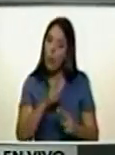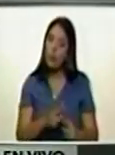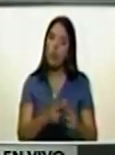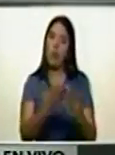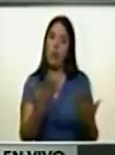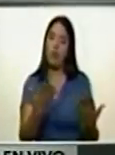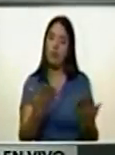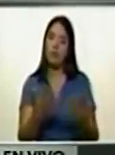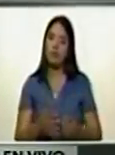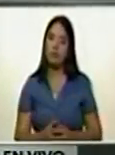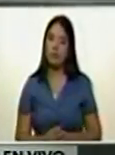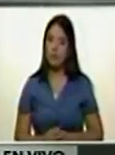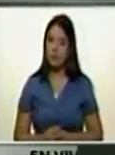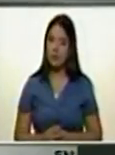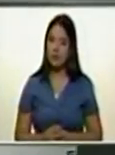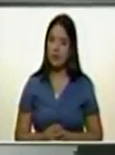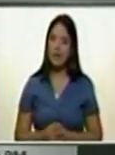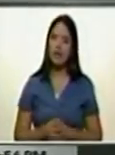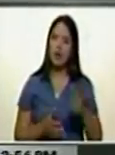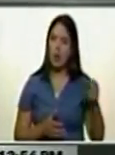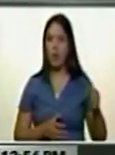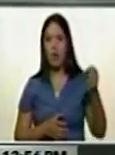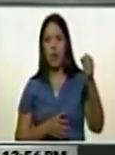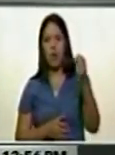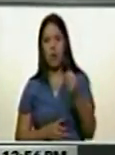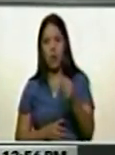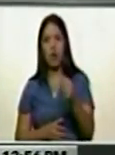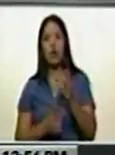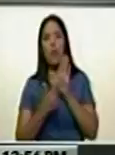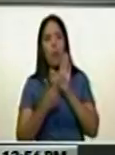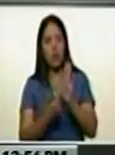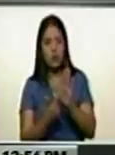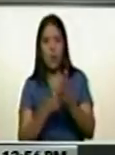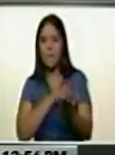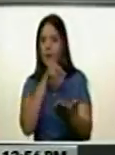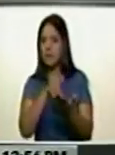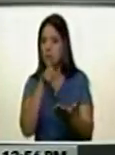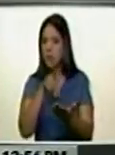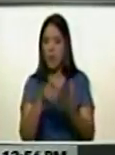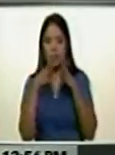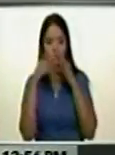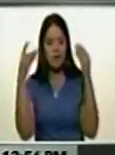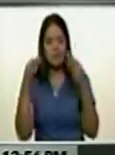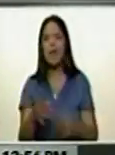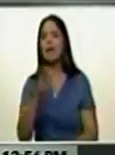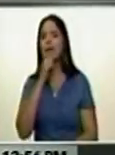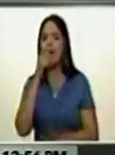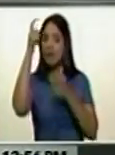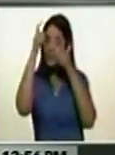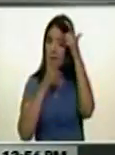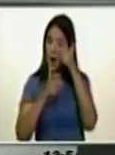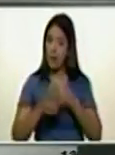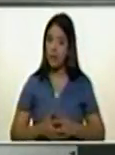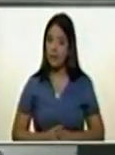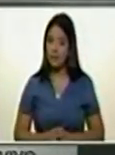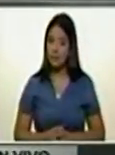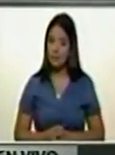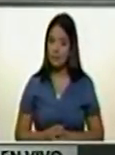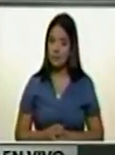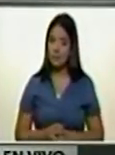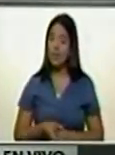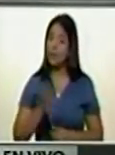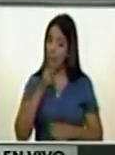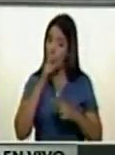quienes rindió tributo como nadie y los colocó, no solo los visibilizó, los colocó como protagonistas el comandante Hugo Chávez, y a quienes